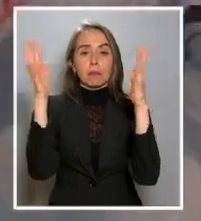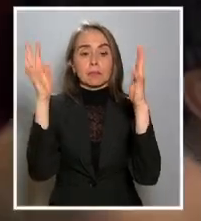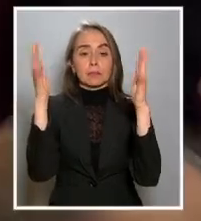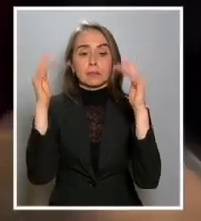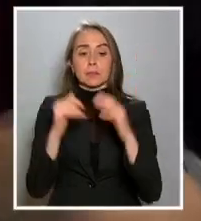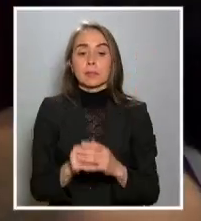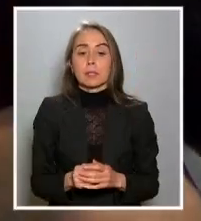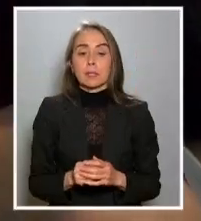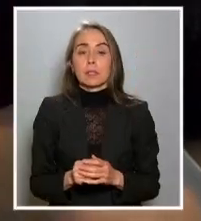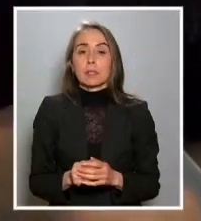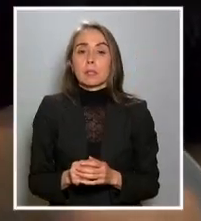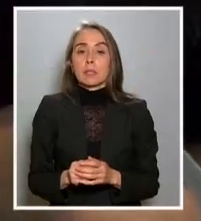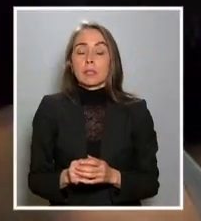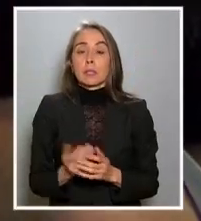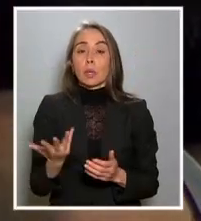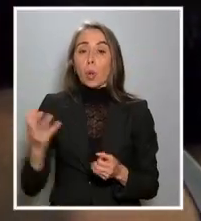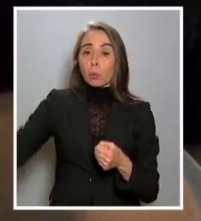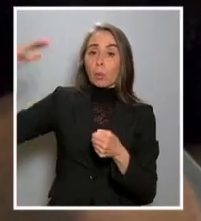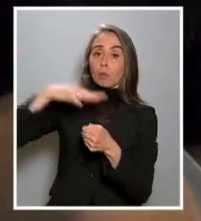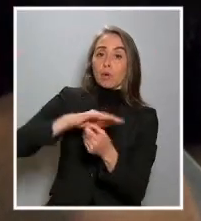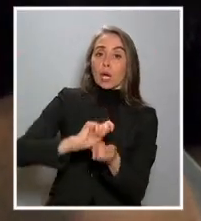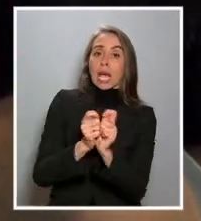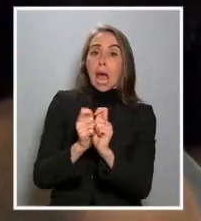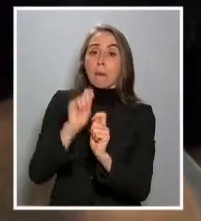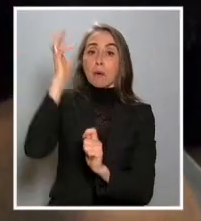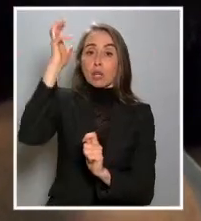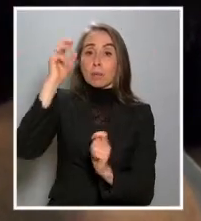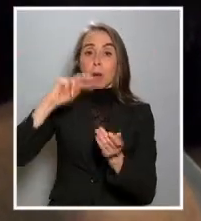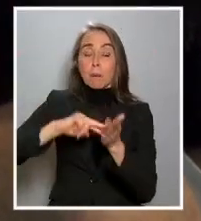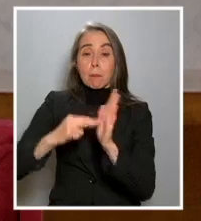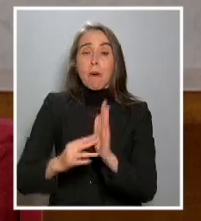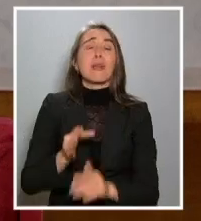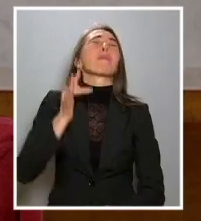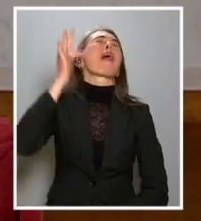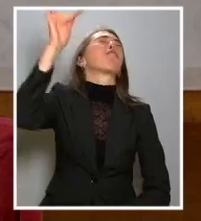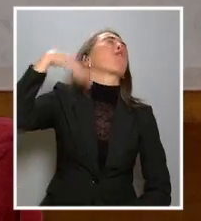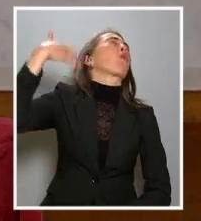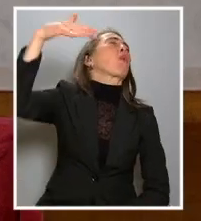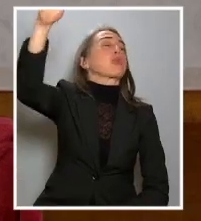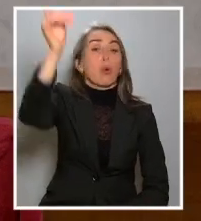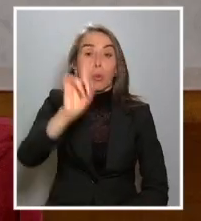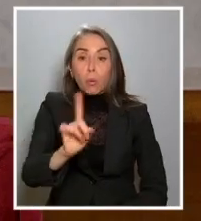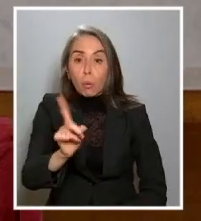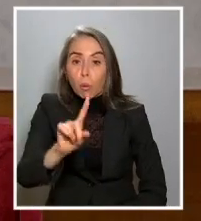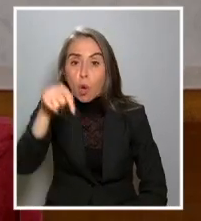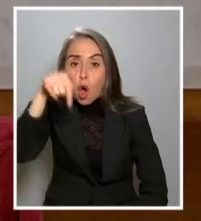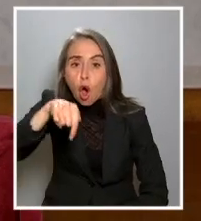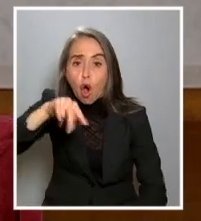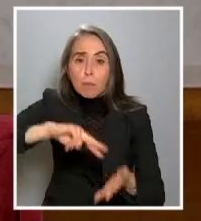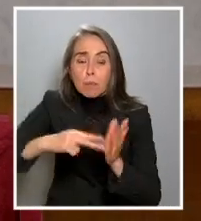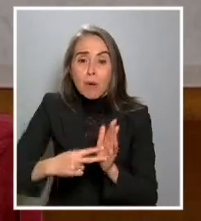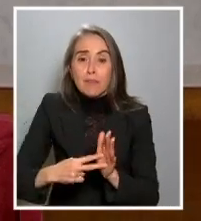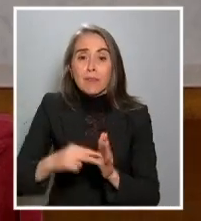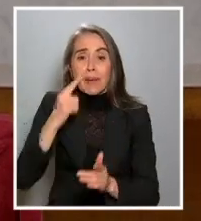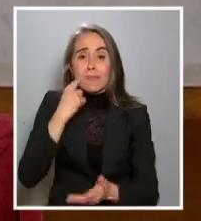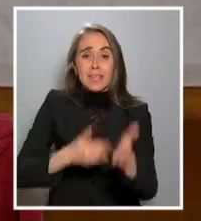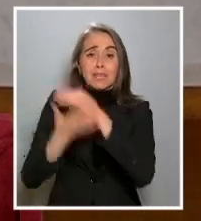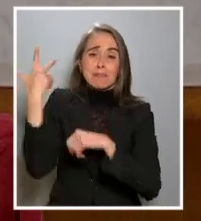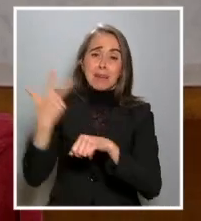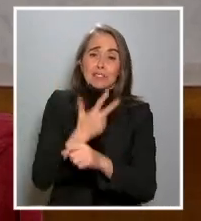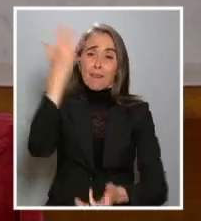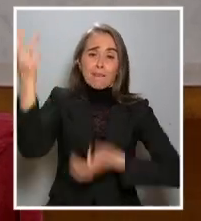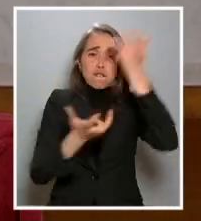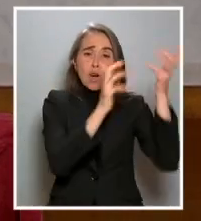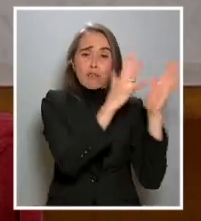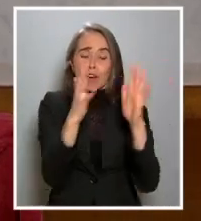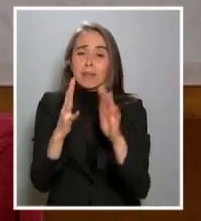los efectos del cambio climático, sabemos, no son problemas del futuro, son problemas de hoy. Los trágicos incendios forestales,